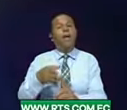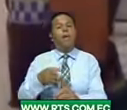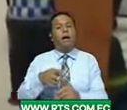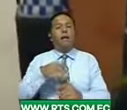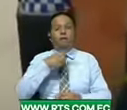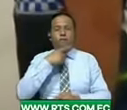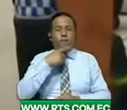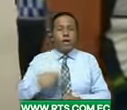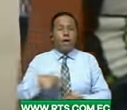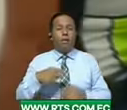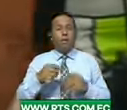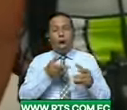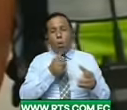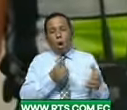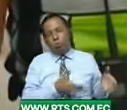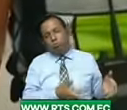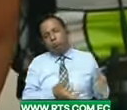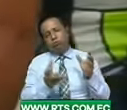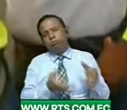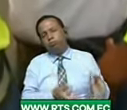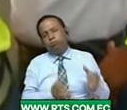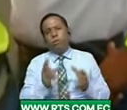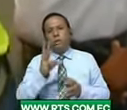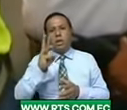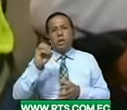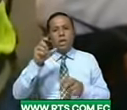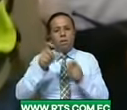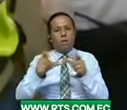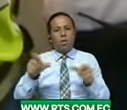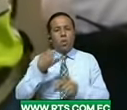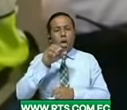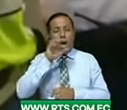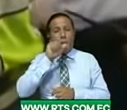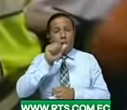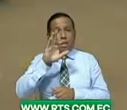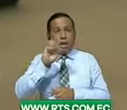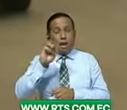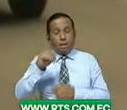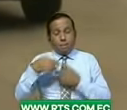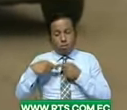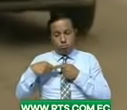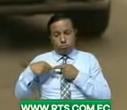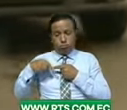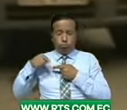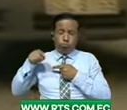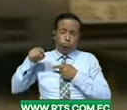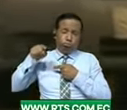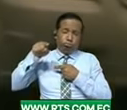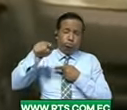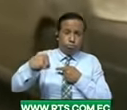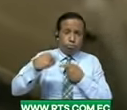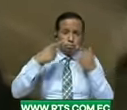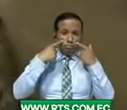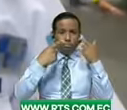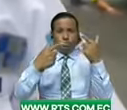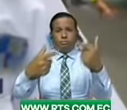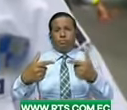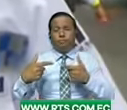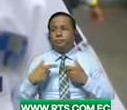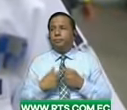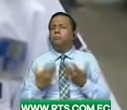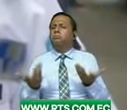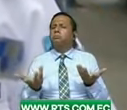carnaval. Serán 60 agentes de la ATM que permanecerán desde el viaducto de la perimetral hasta el peaje operando. El control es primeramente